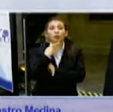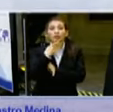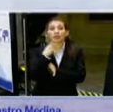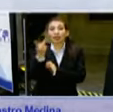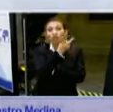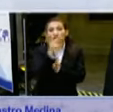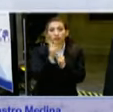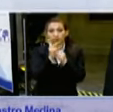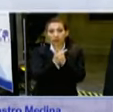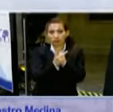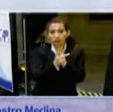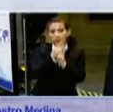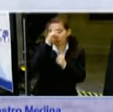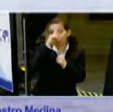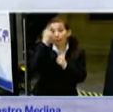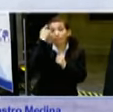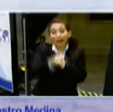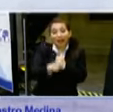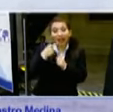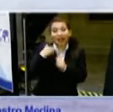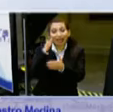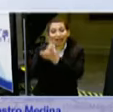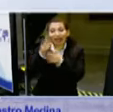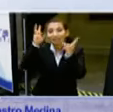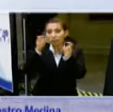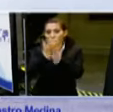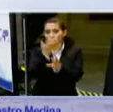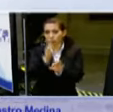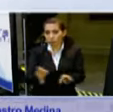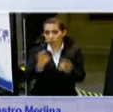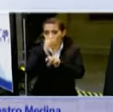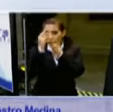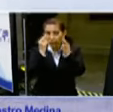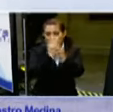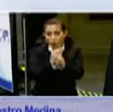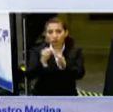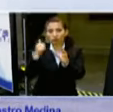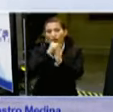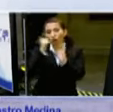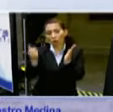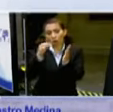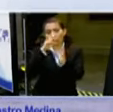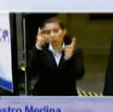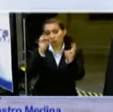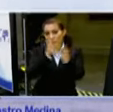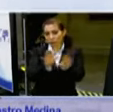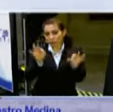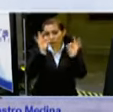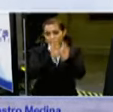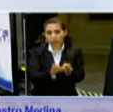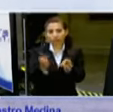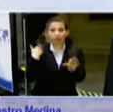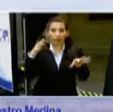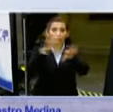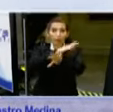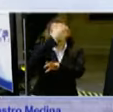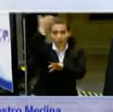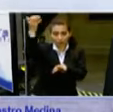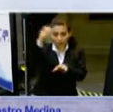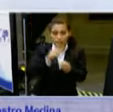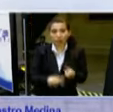multilateral que hay en México para meternos en temas muy importantes del mundo, en temas de la agenda. Los más importantes son, yo diría, cambio